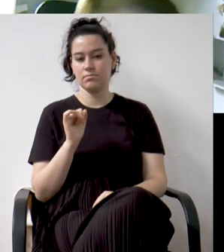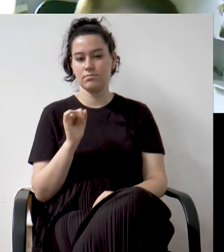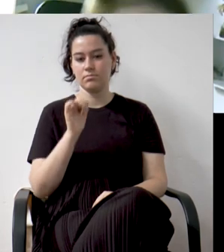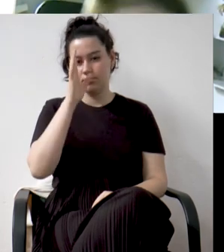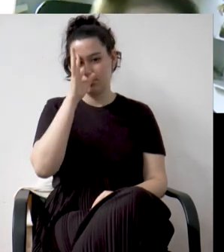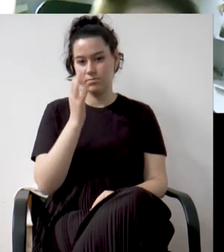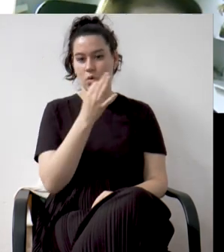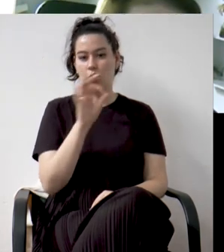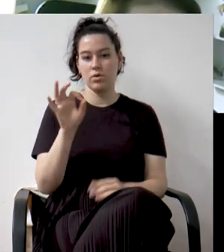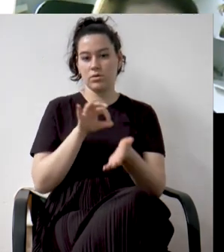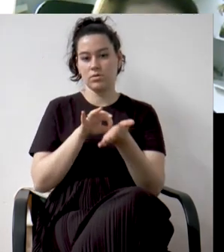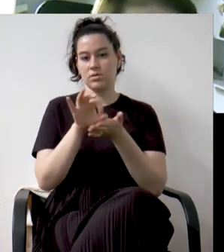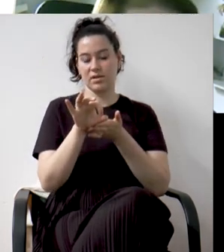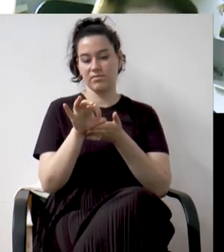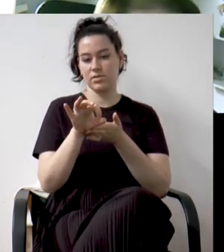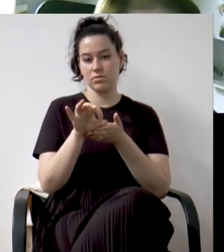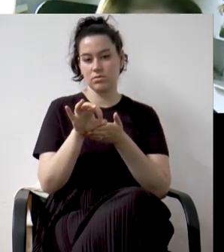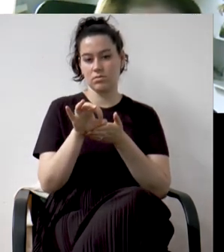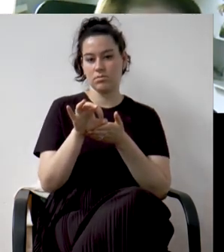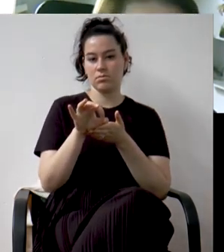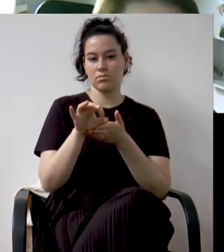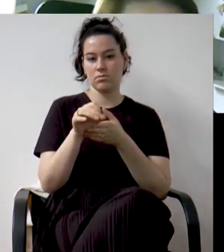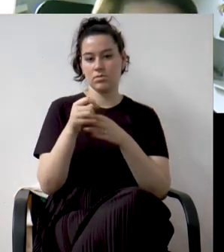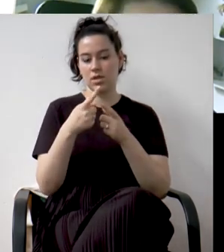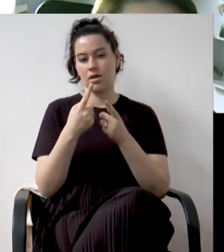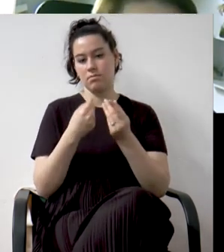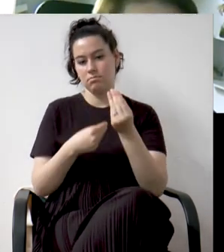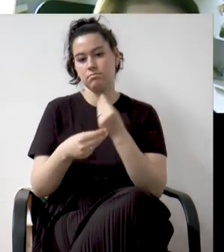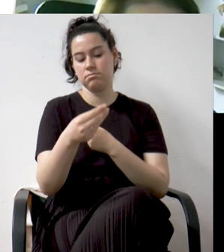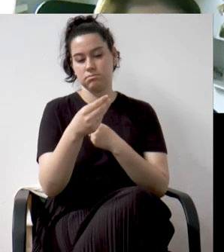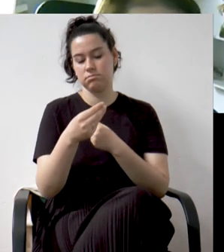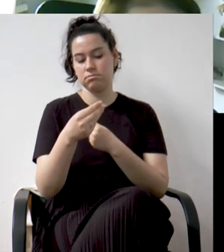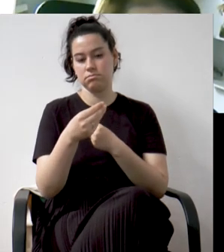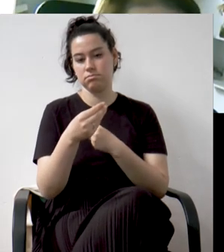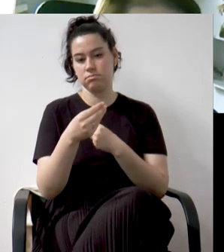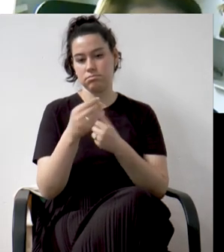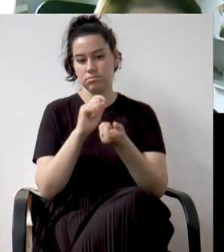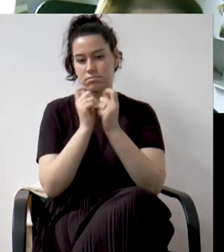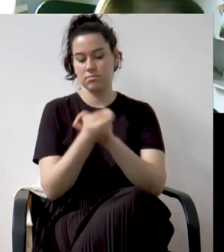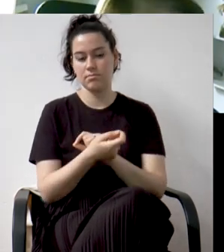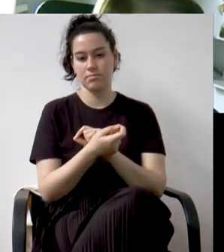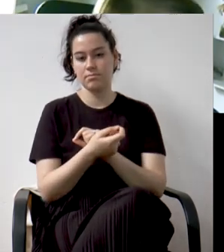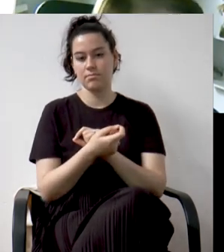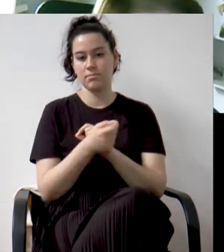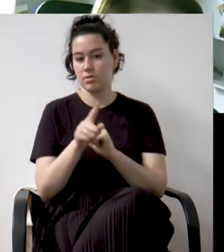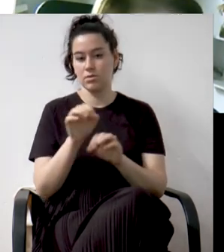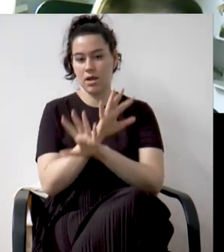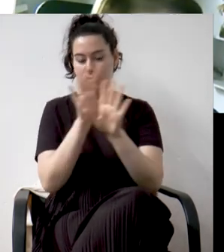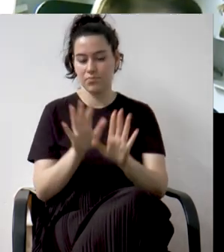Creo que es el único servicio que se ha planteado, el pasaje de cargos y el pasaje de fondos. Eso lo quiero dejar